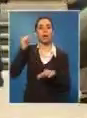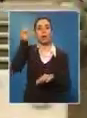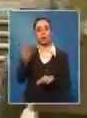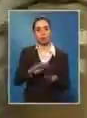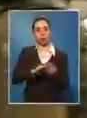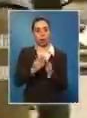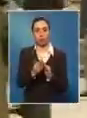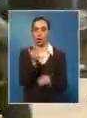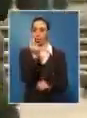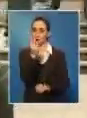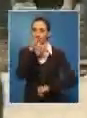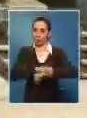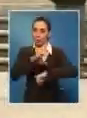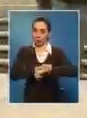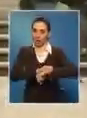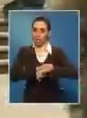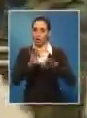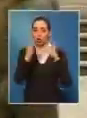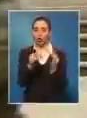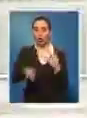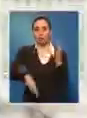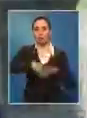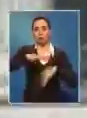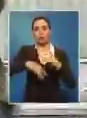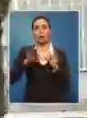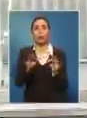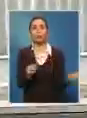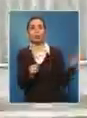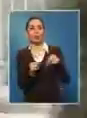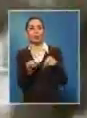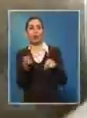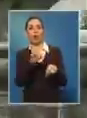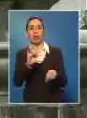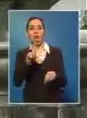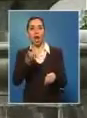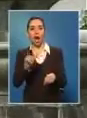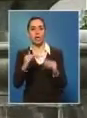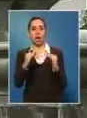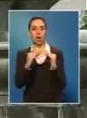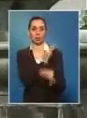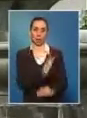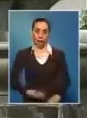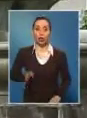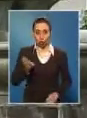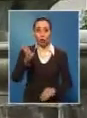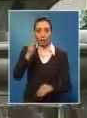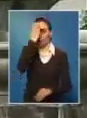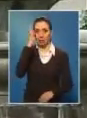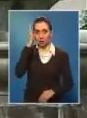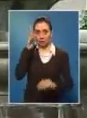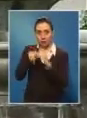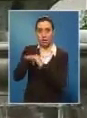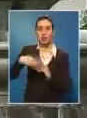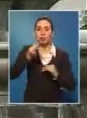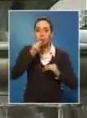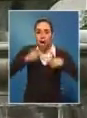van cerca de 12 detenidos en estos incidentes que rodearon la llegada de Manuel Zelaya a la sede del gobierno, quien todavía está con la presidenta Bachelet.